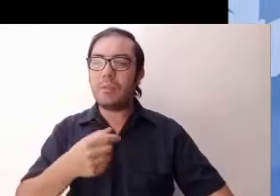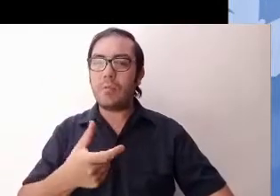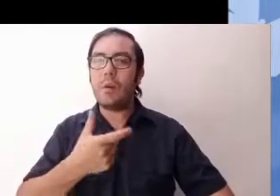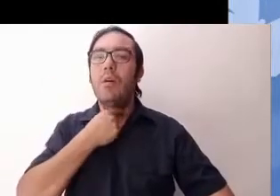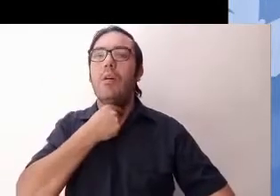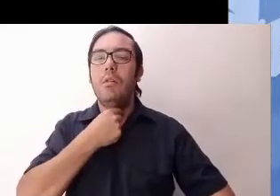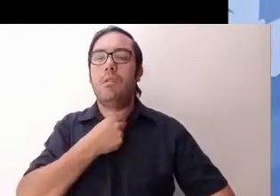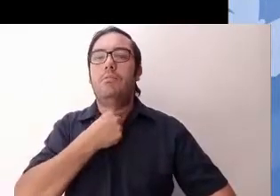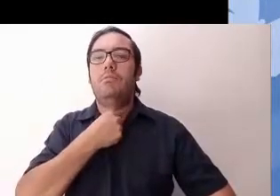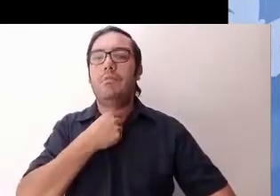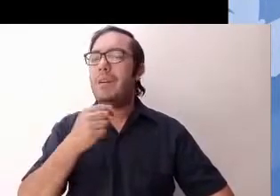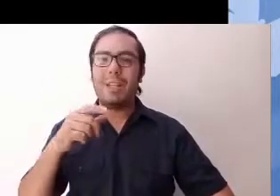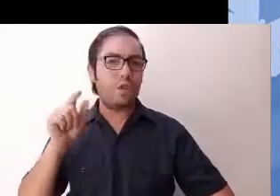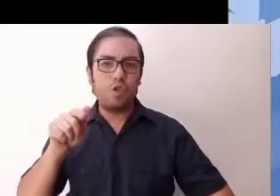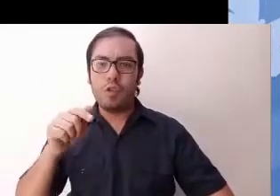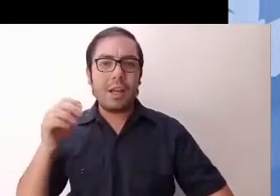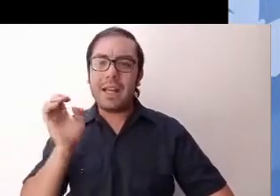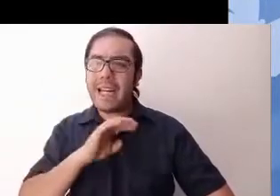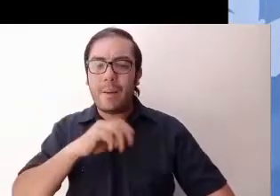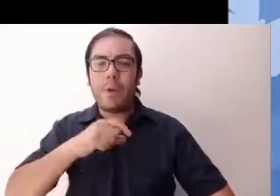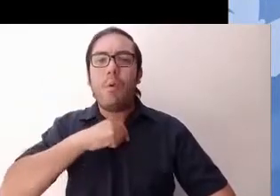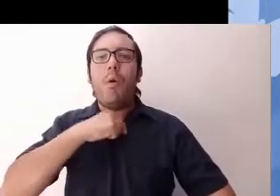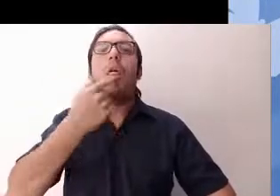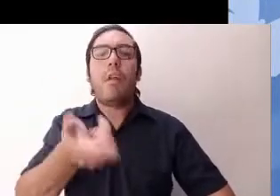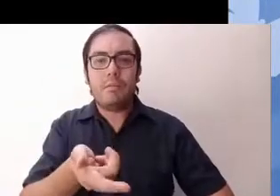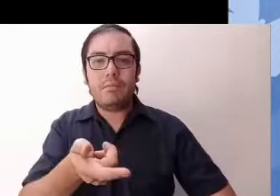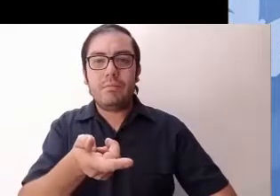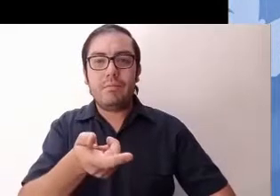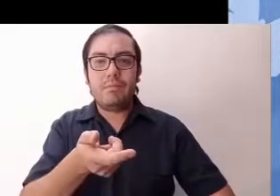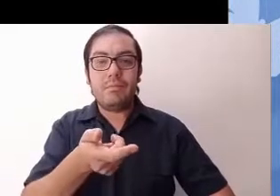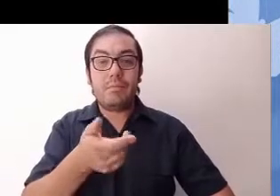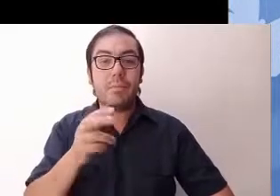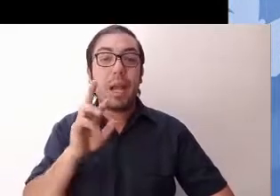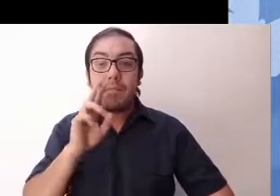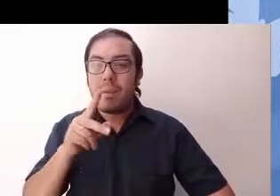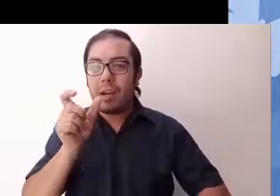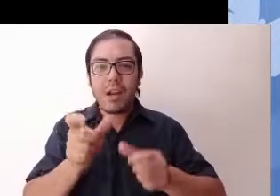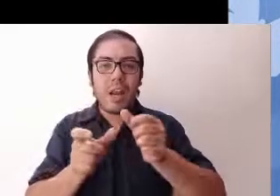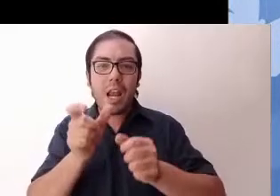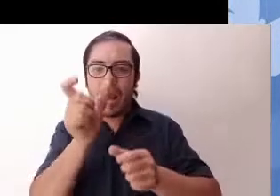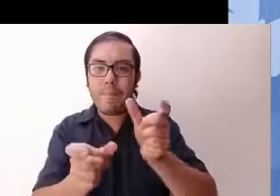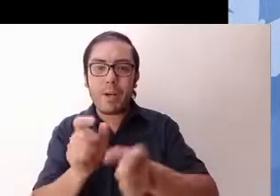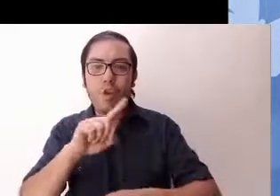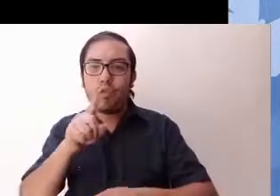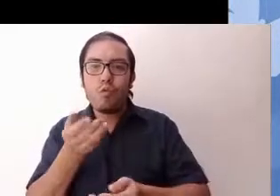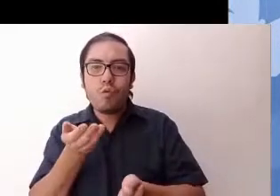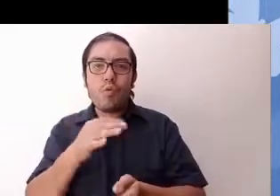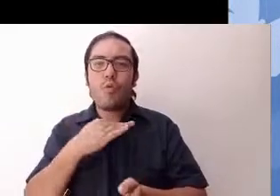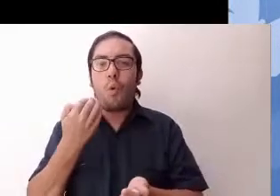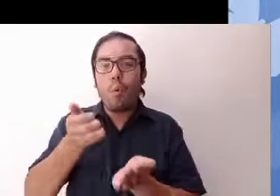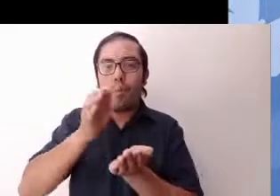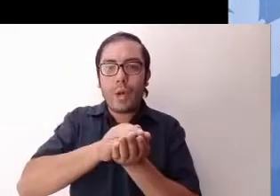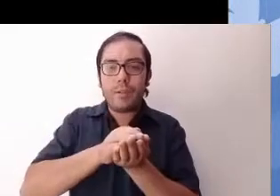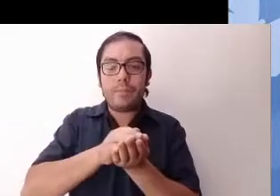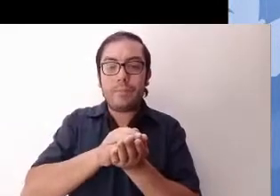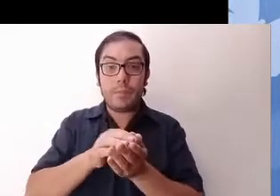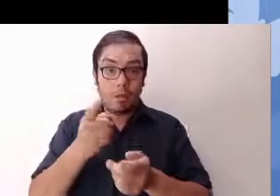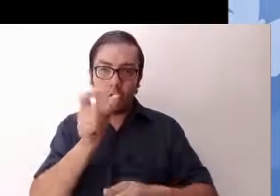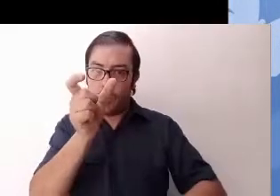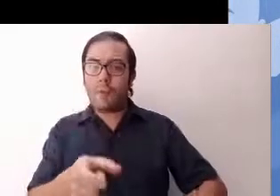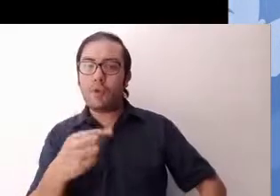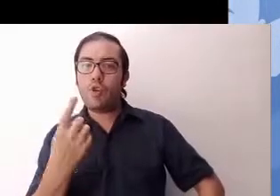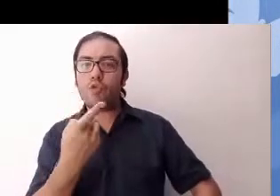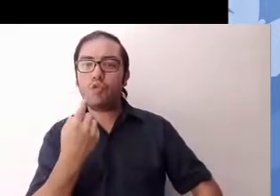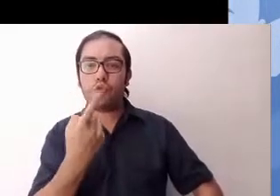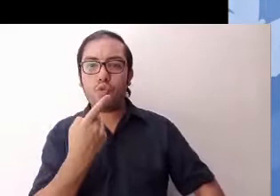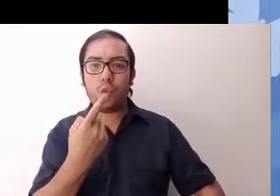obstrucción, ya en sacar ese cuerpo extraño porque si no nos puede matar. Entonces, si estamos solos, tenemos que poner